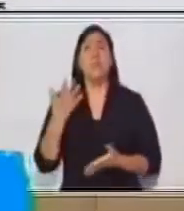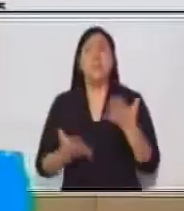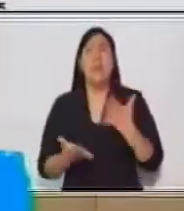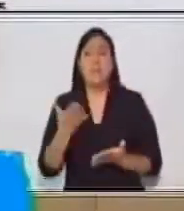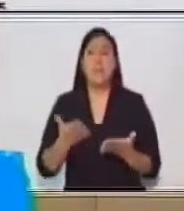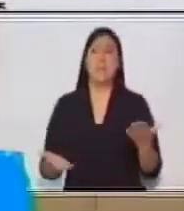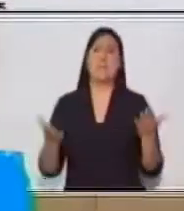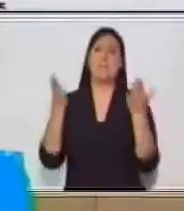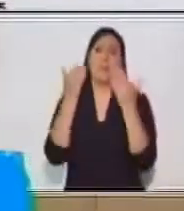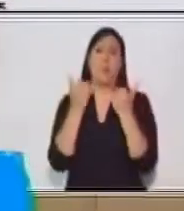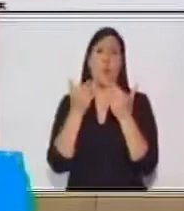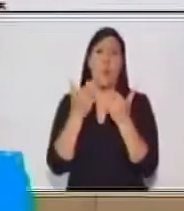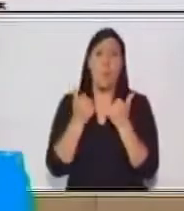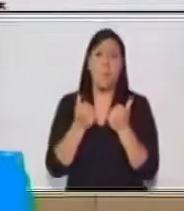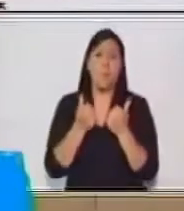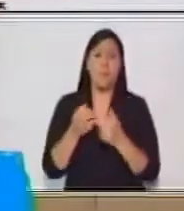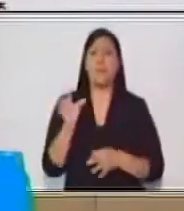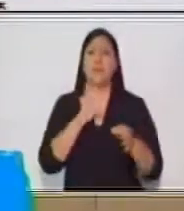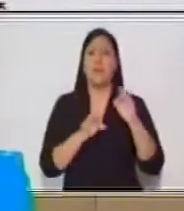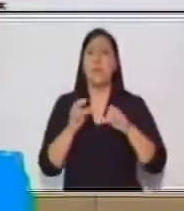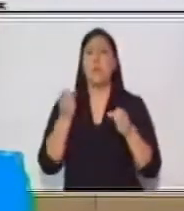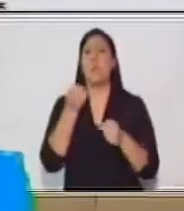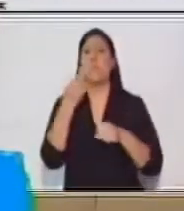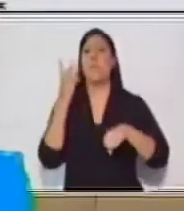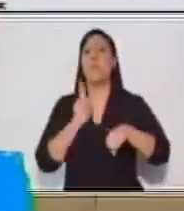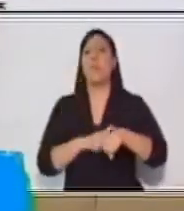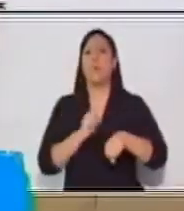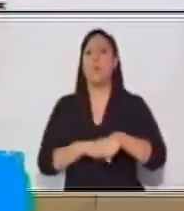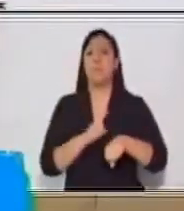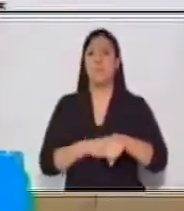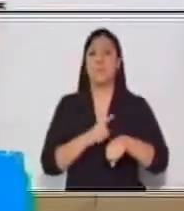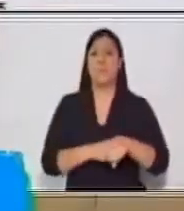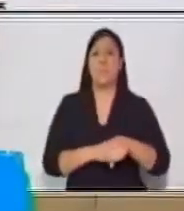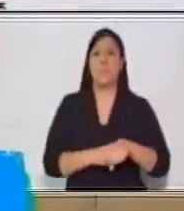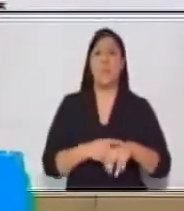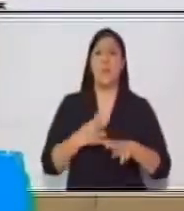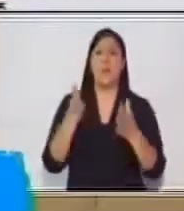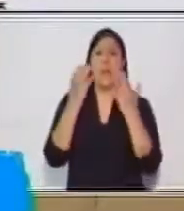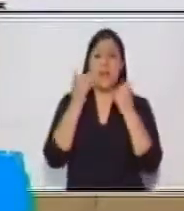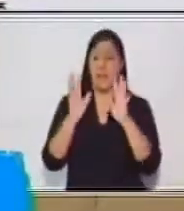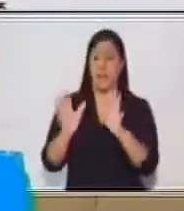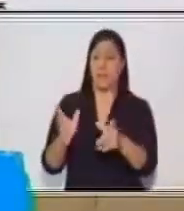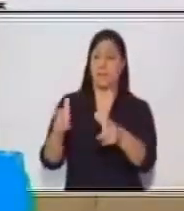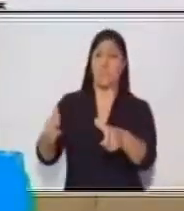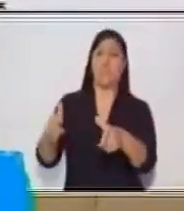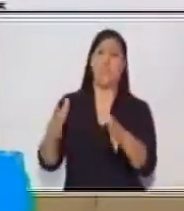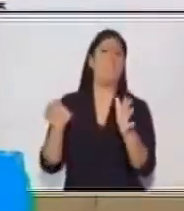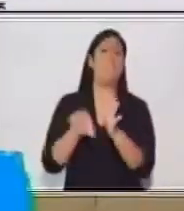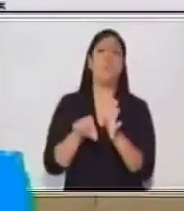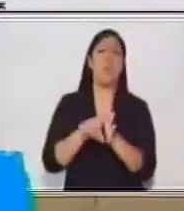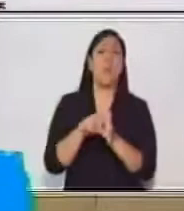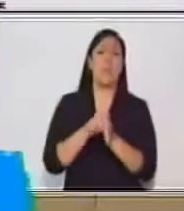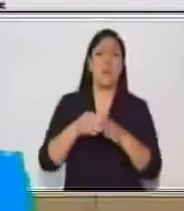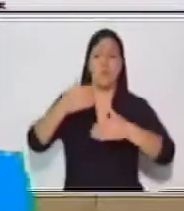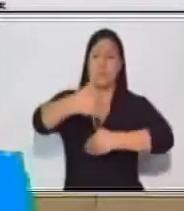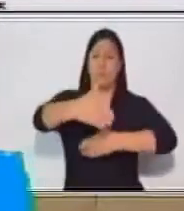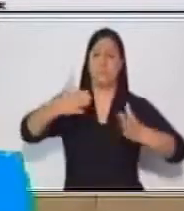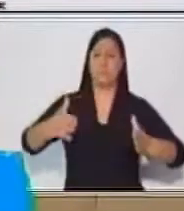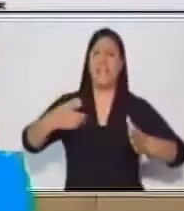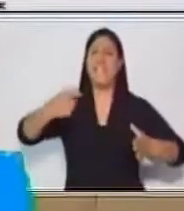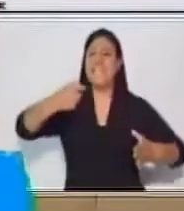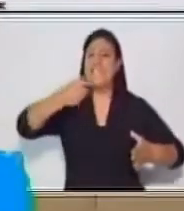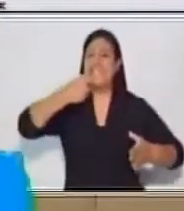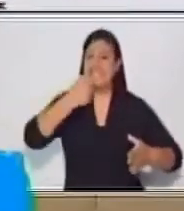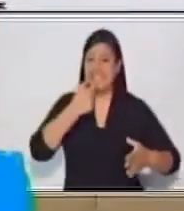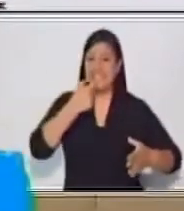alimento y el tiempo que tarda ese alimento, pongamos una caja de galletas, ¿verdad? Entre más